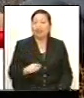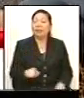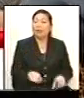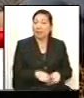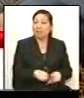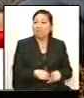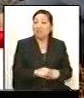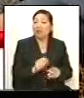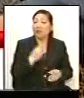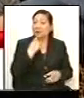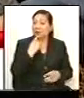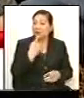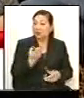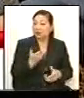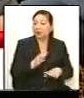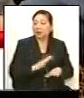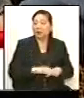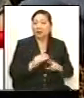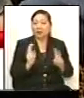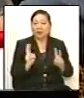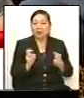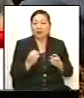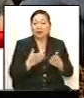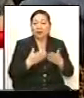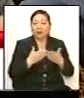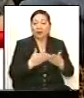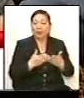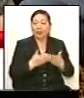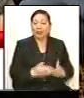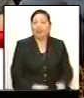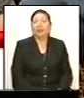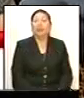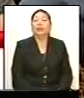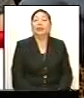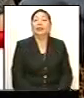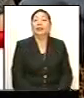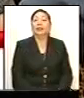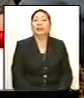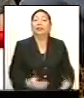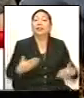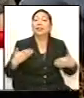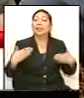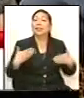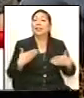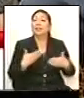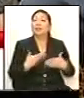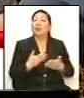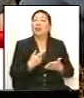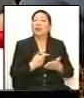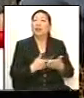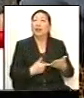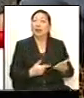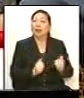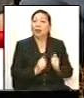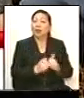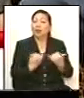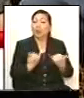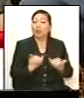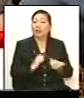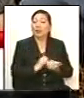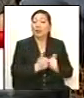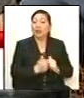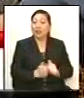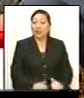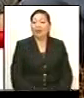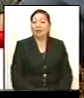era declarativo sobre el tema portuario, ¿no? El terminal portuario de Chimbote, que con esta